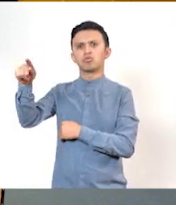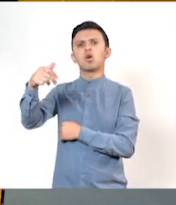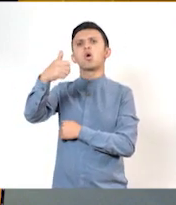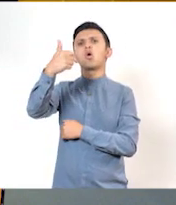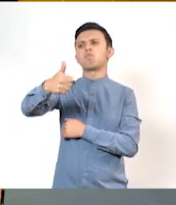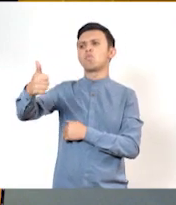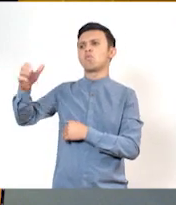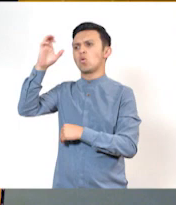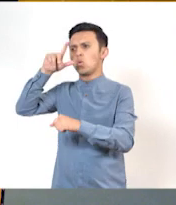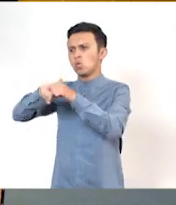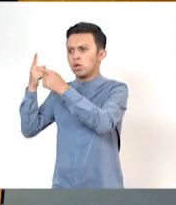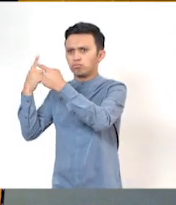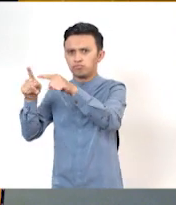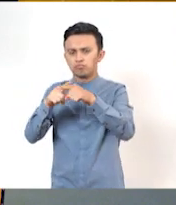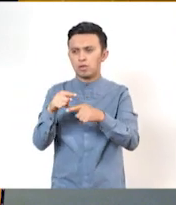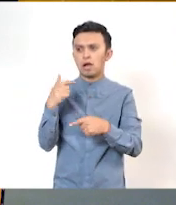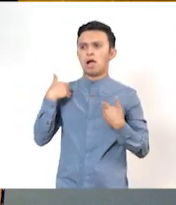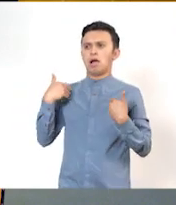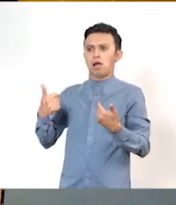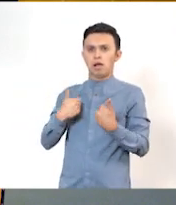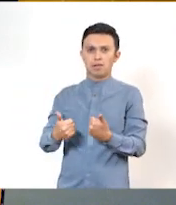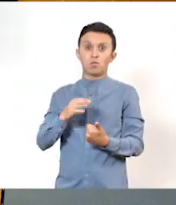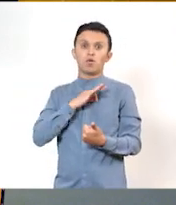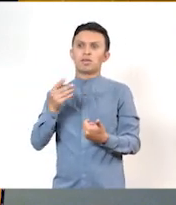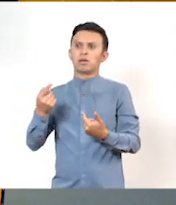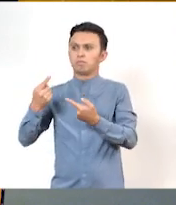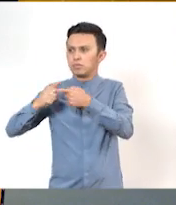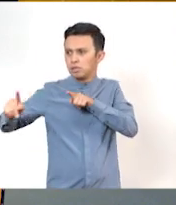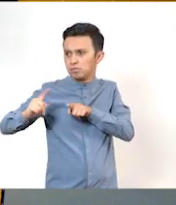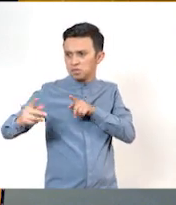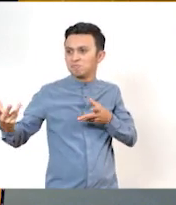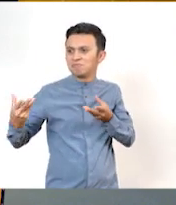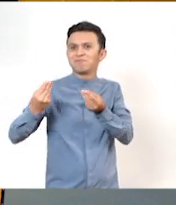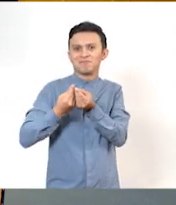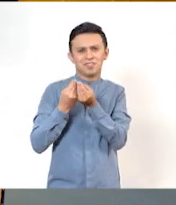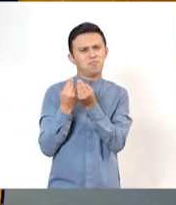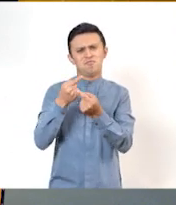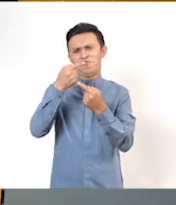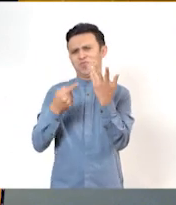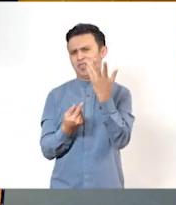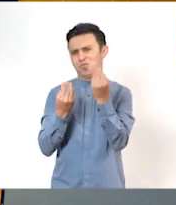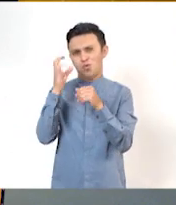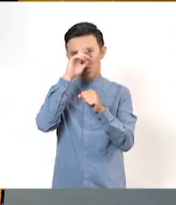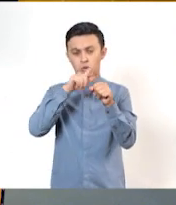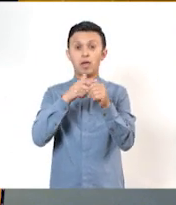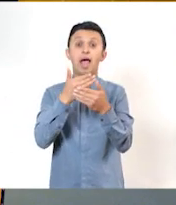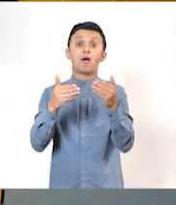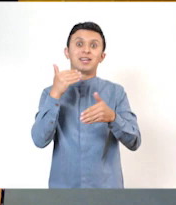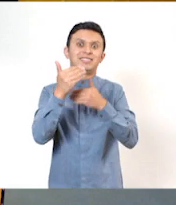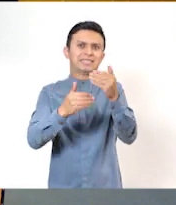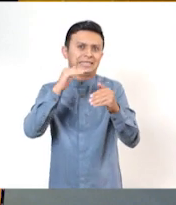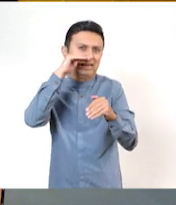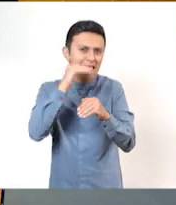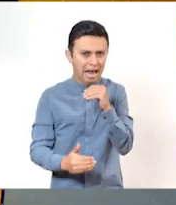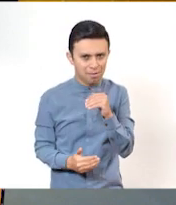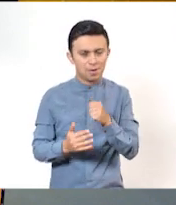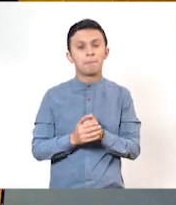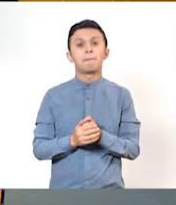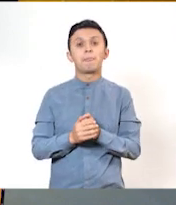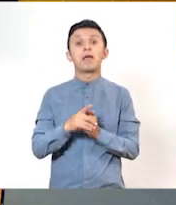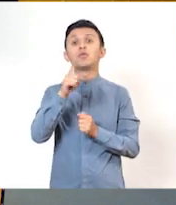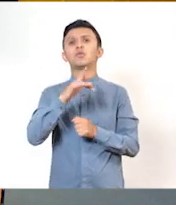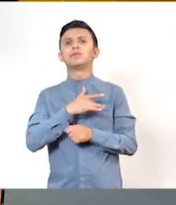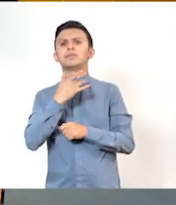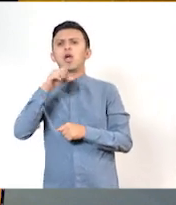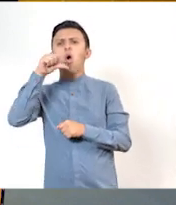viven y valorar esas diferencias que nos hacen ricos en cultura. Nos vamos acercando al cierre del diálogo de hoy. ¿Qué les